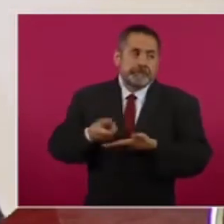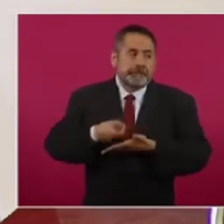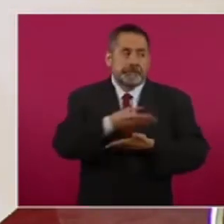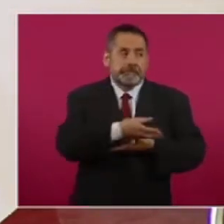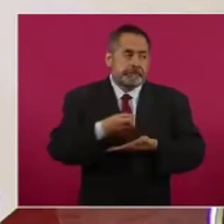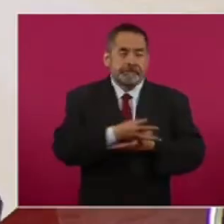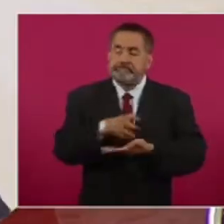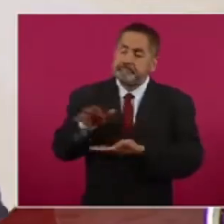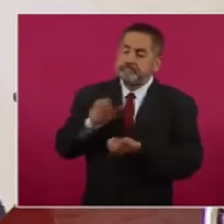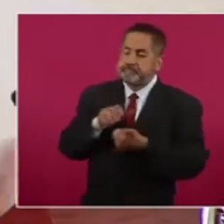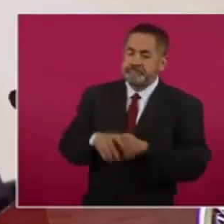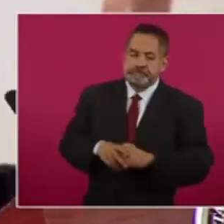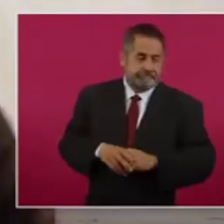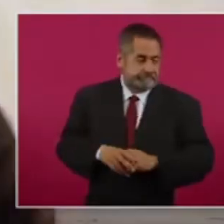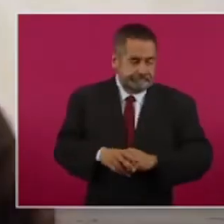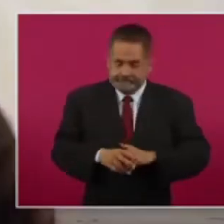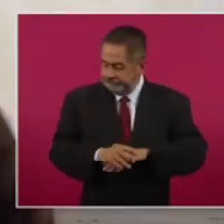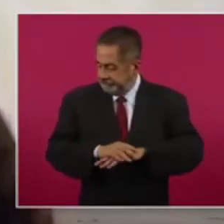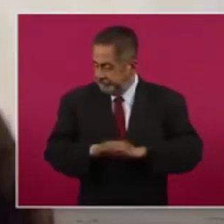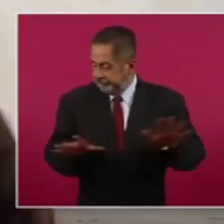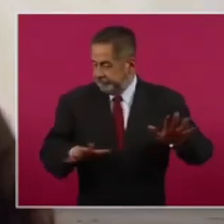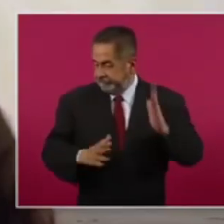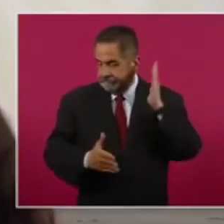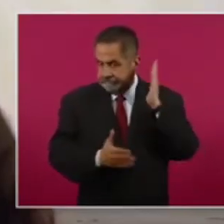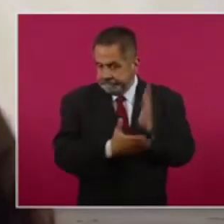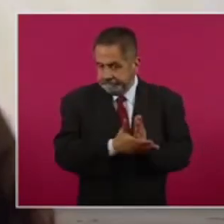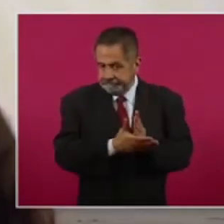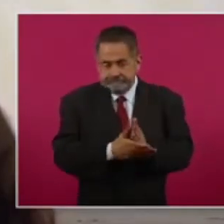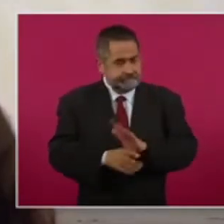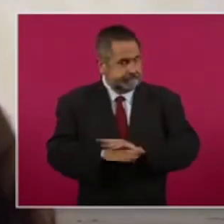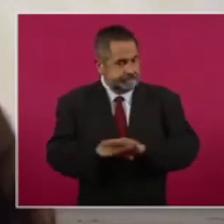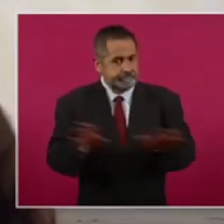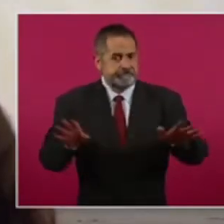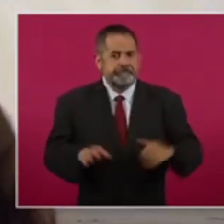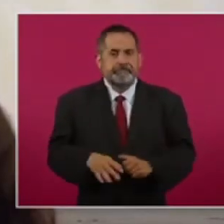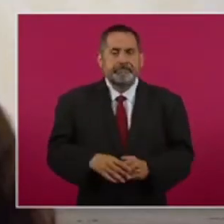Y dijimos, se acabó esto.